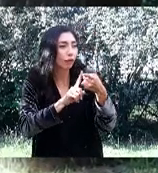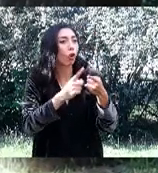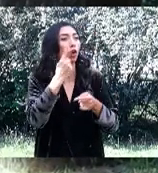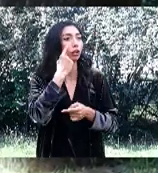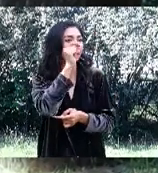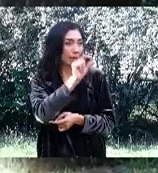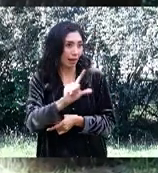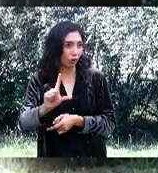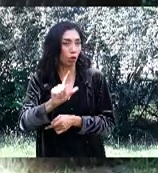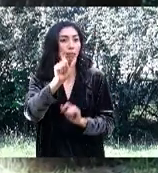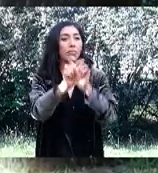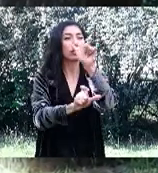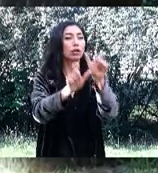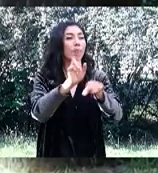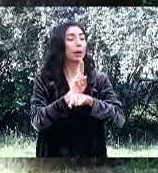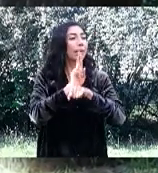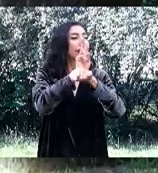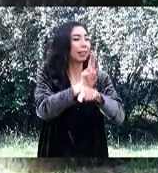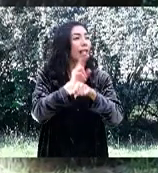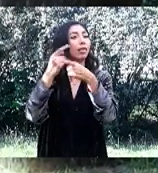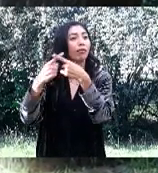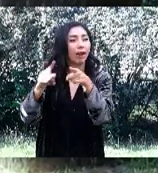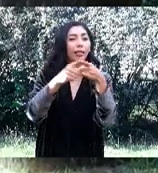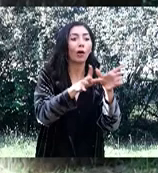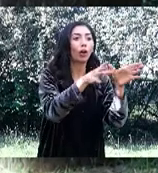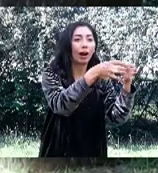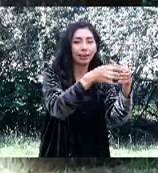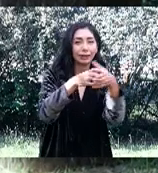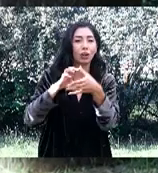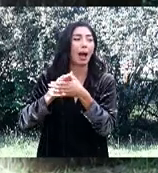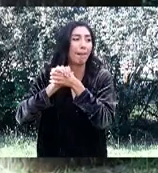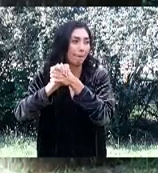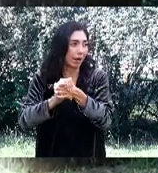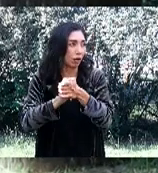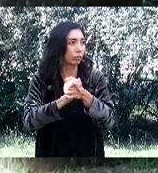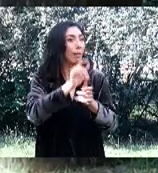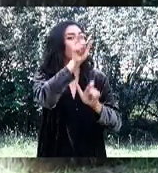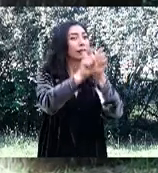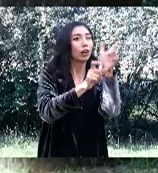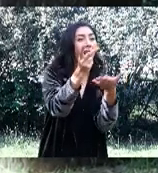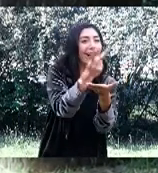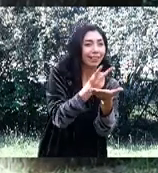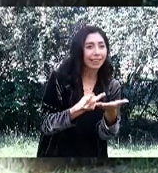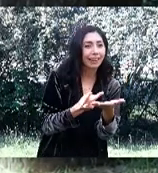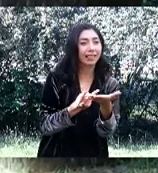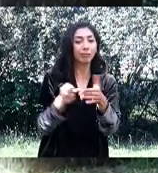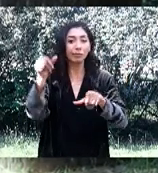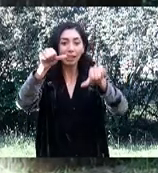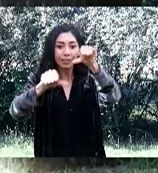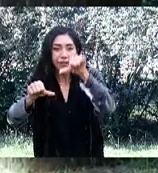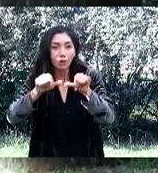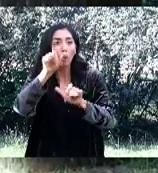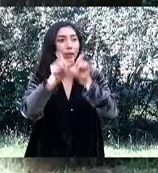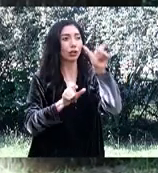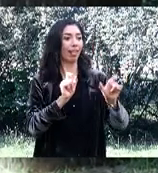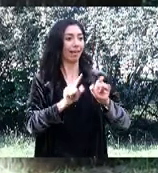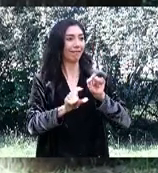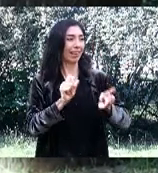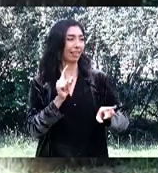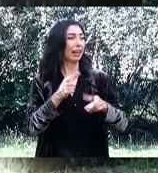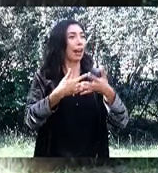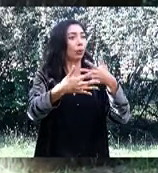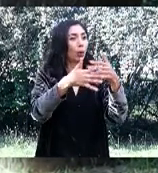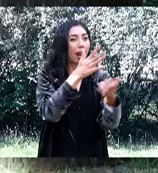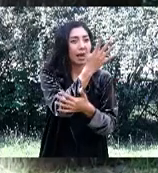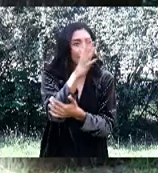instituciones y organizaciones amigas artistas científicos Defensores de la naturaleza de la